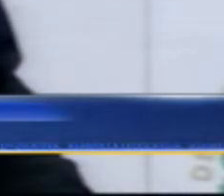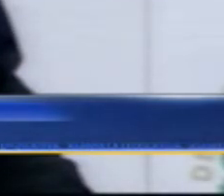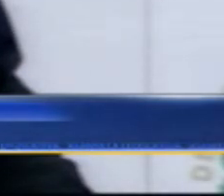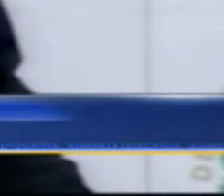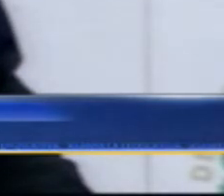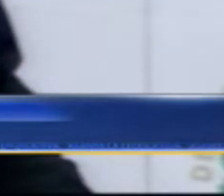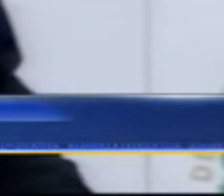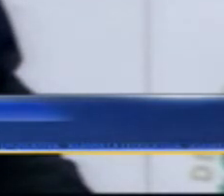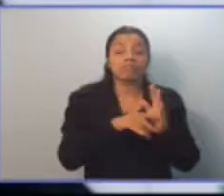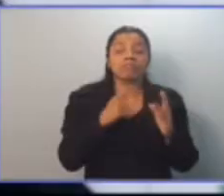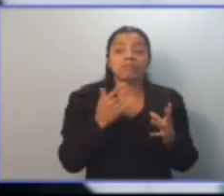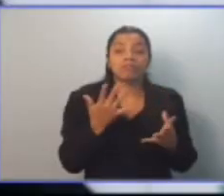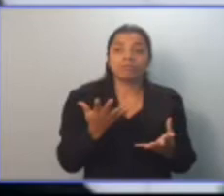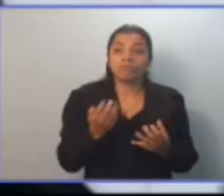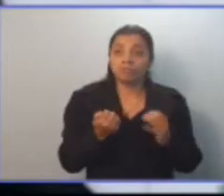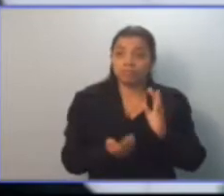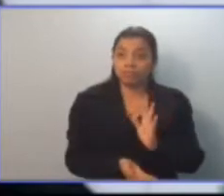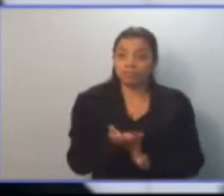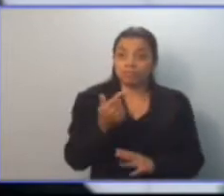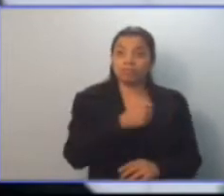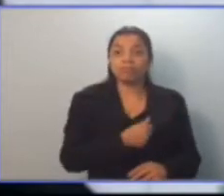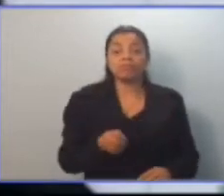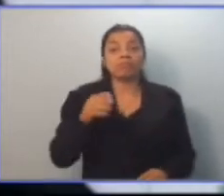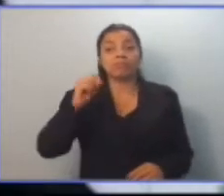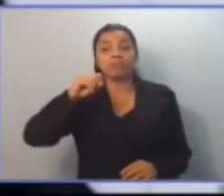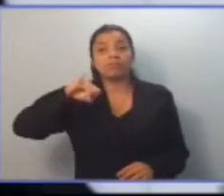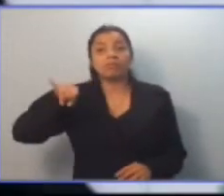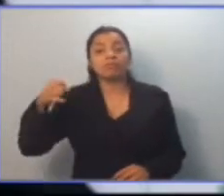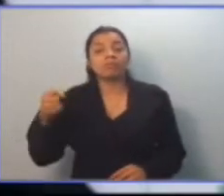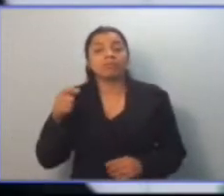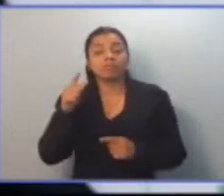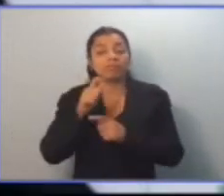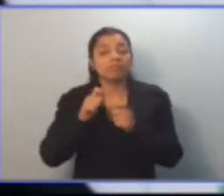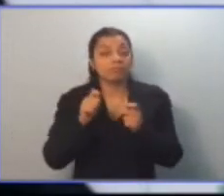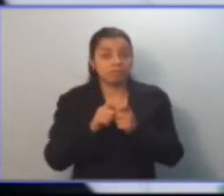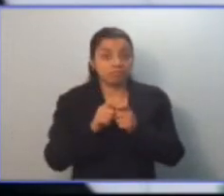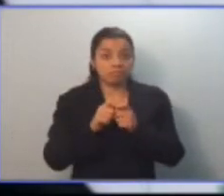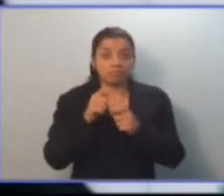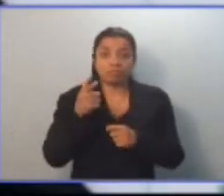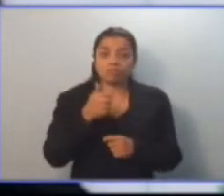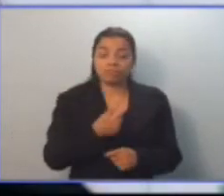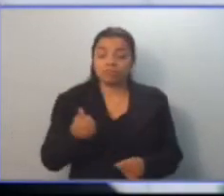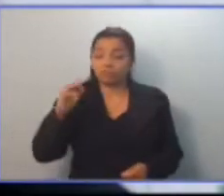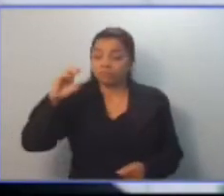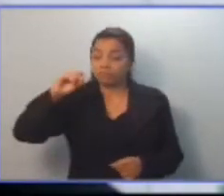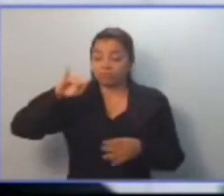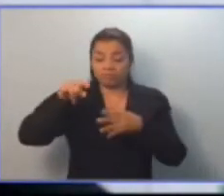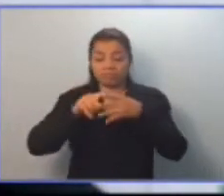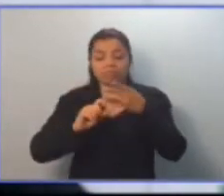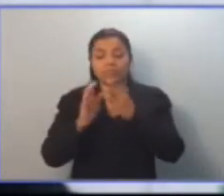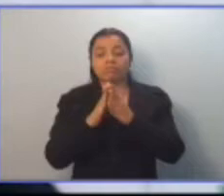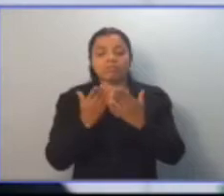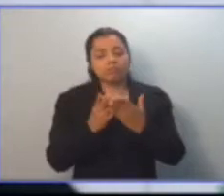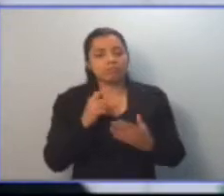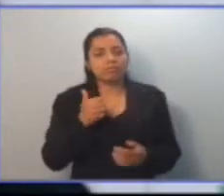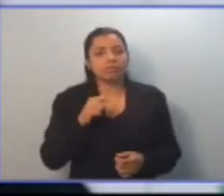ser candidato para el cargo de magistrado de la Corte Suprema de Justicia y particularmente la Sala de lo Constitucional? Bueno, en primer lugar,